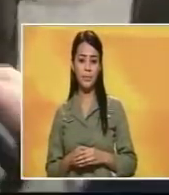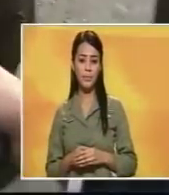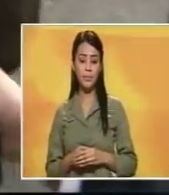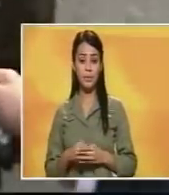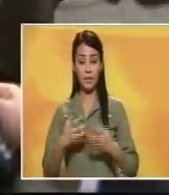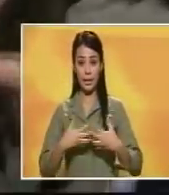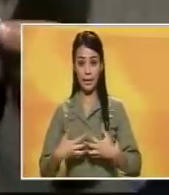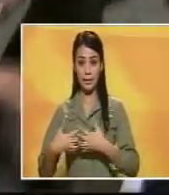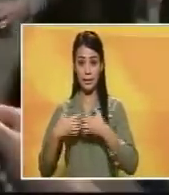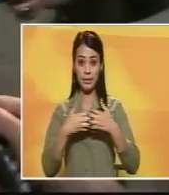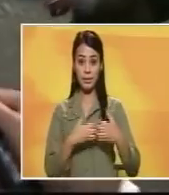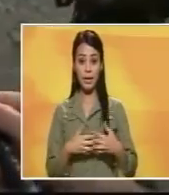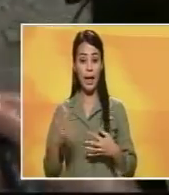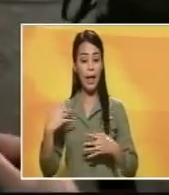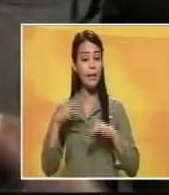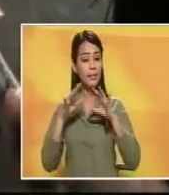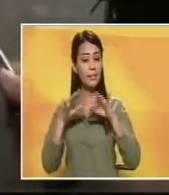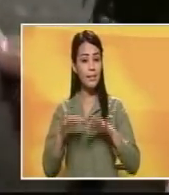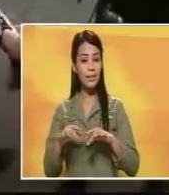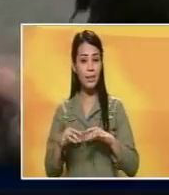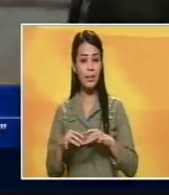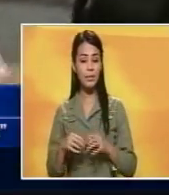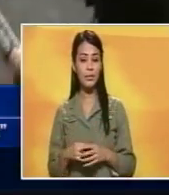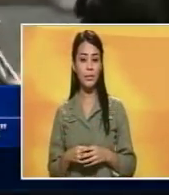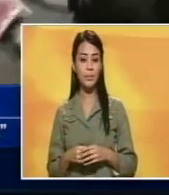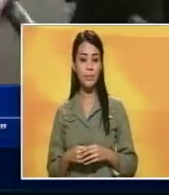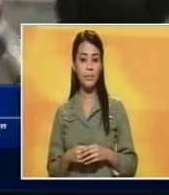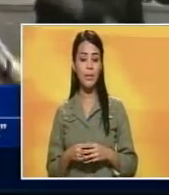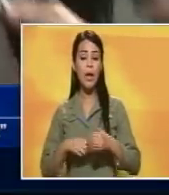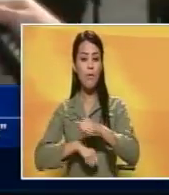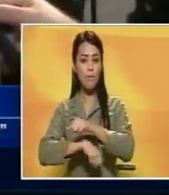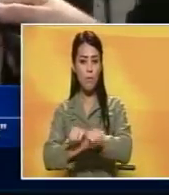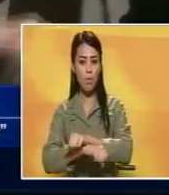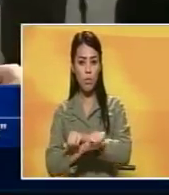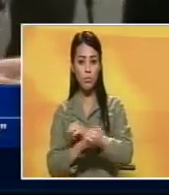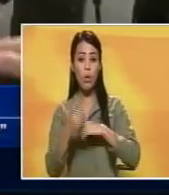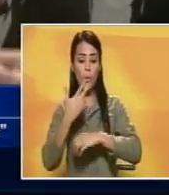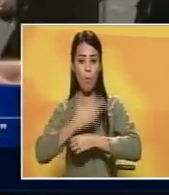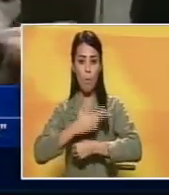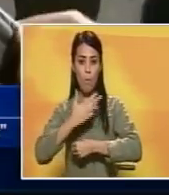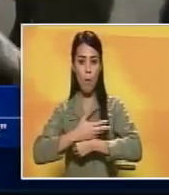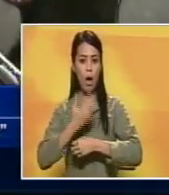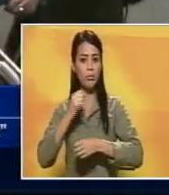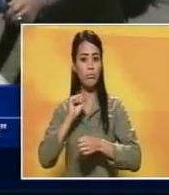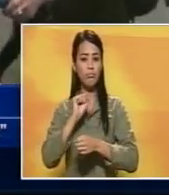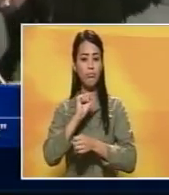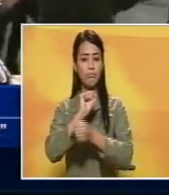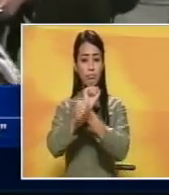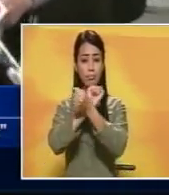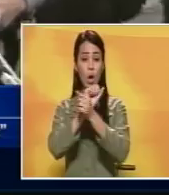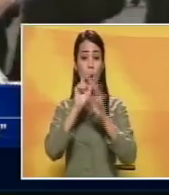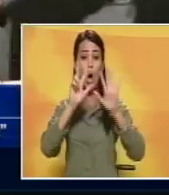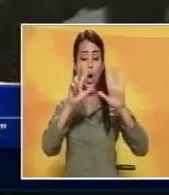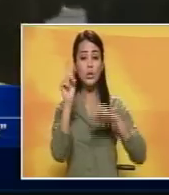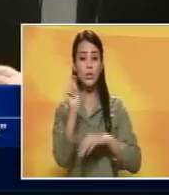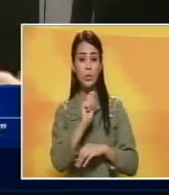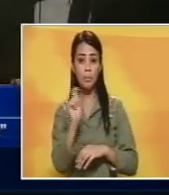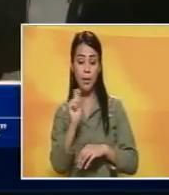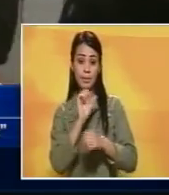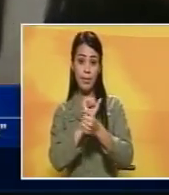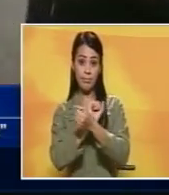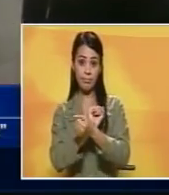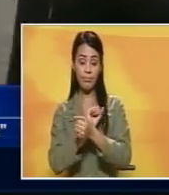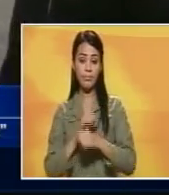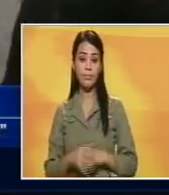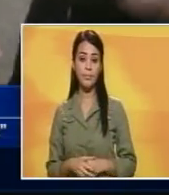En Estados Unidos, el exsecretario general de la Federación de Fútbol de Guatemala, Héctor Trujillo, fue condenado a 8 meses de